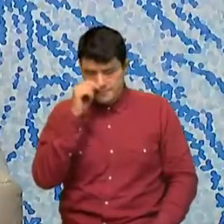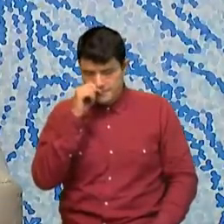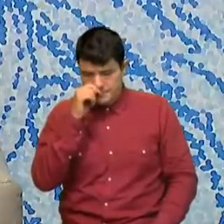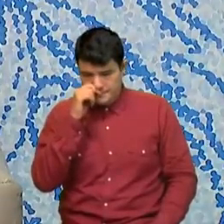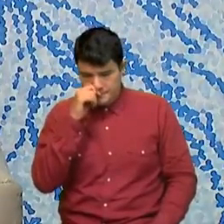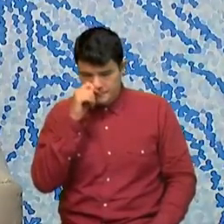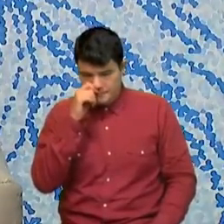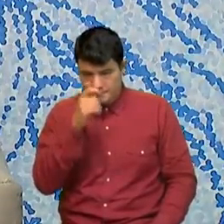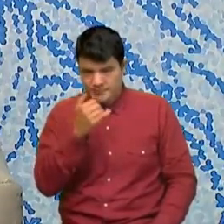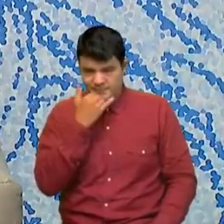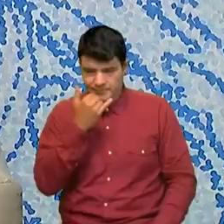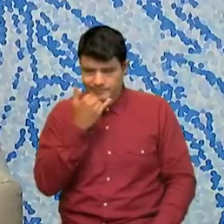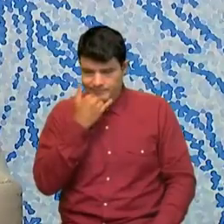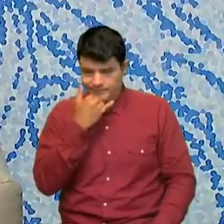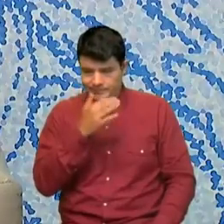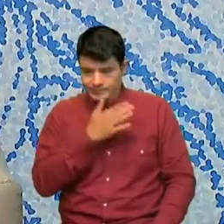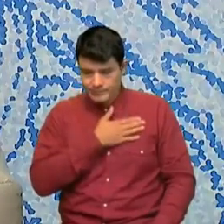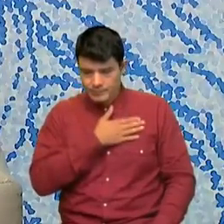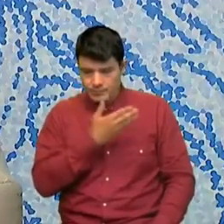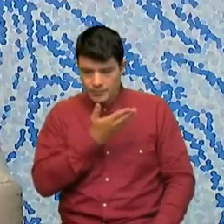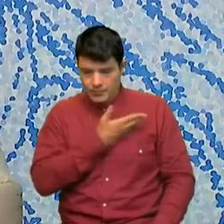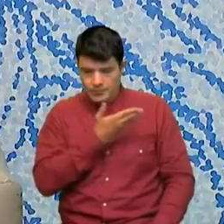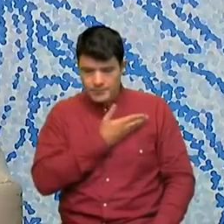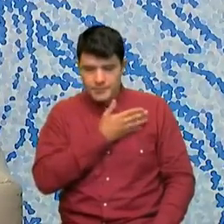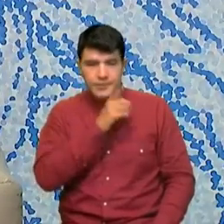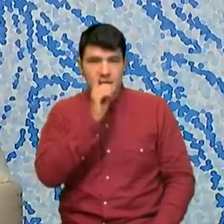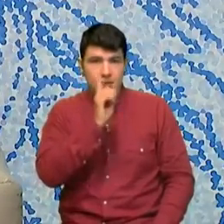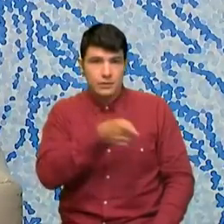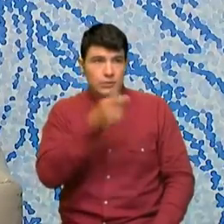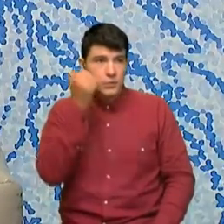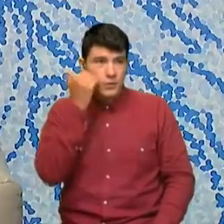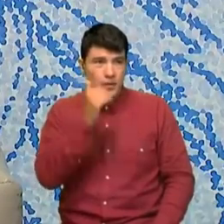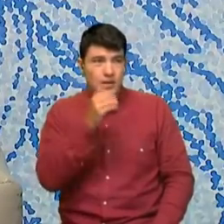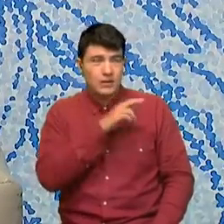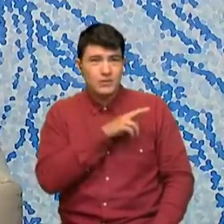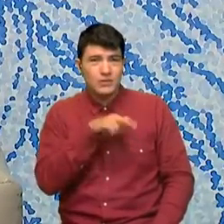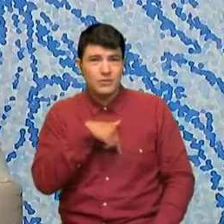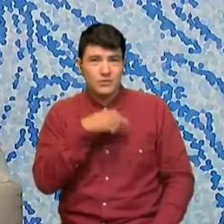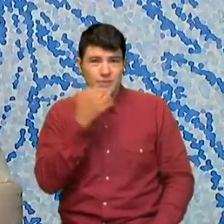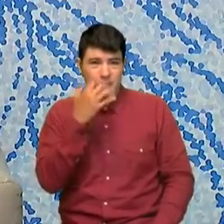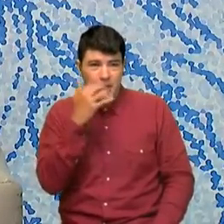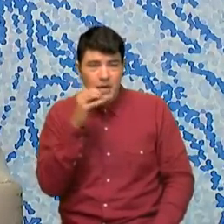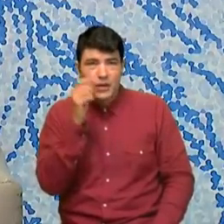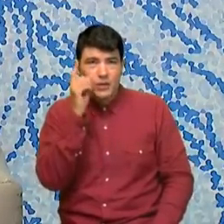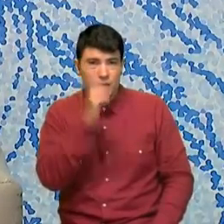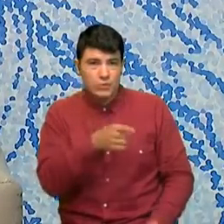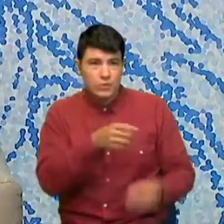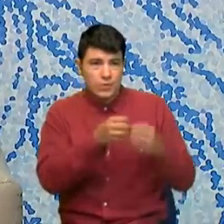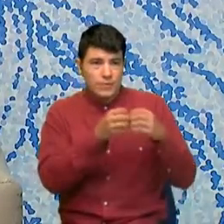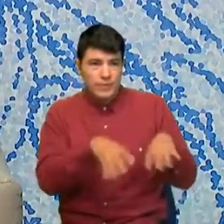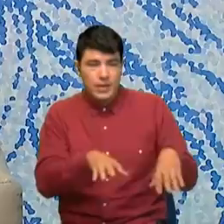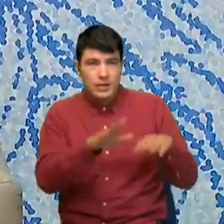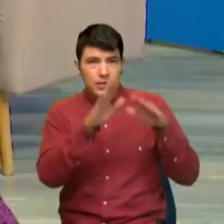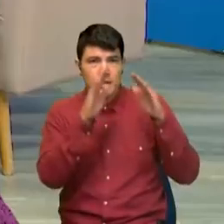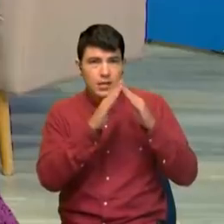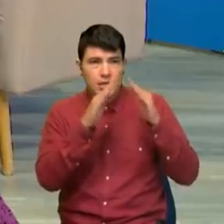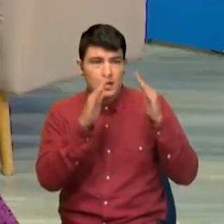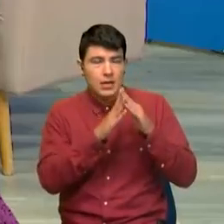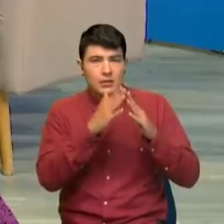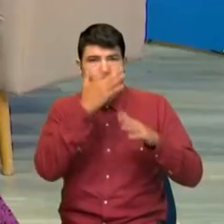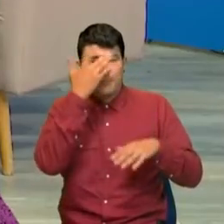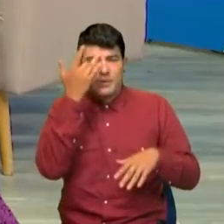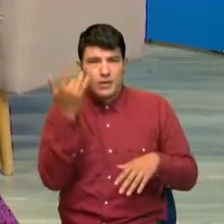Resulta y pasa que mi mamá, la señora, nos daba cosas que ella fuera a perder parte de la casa